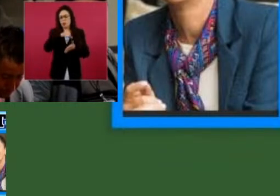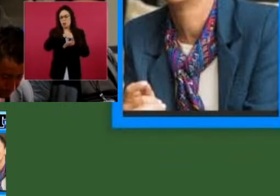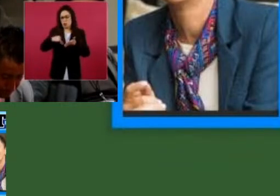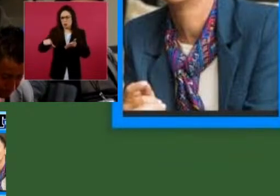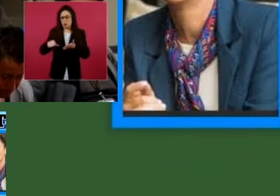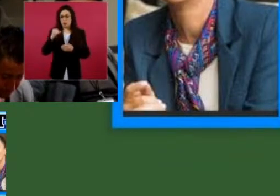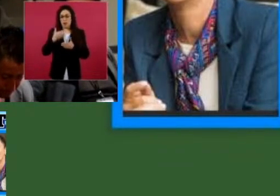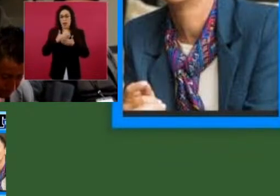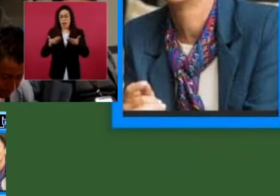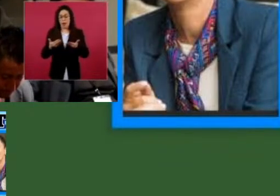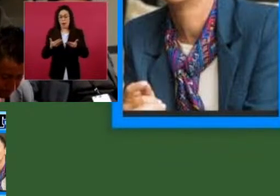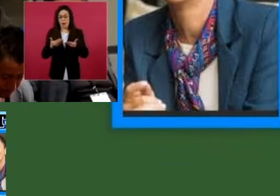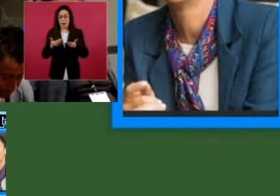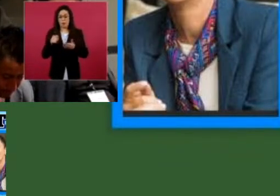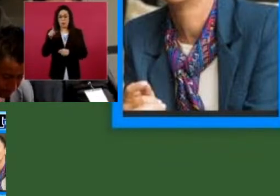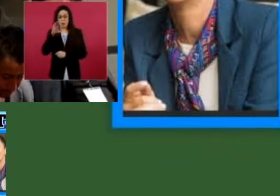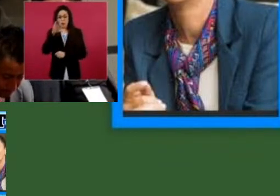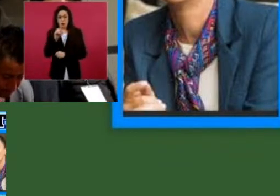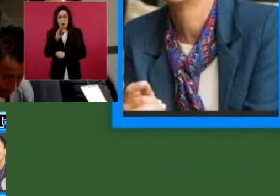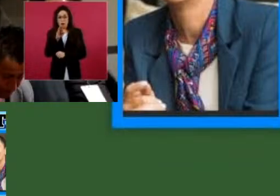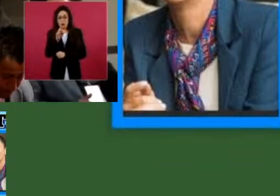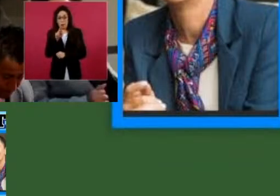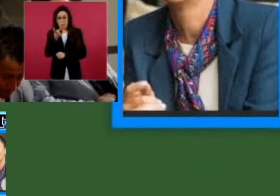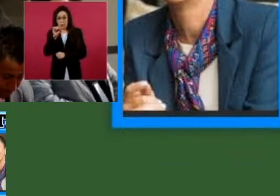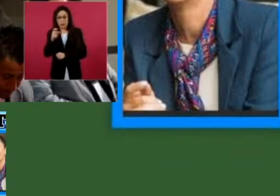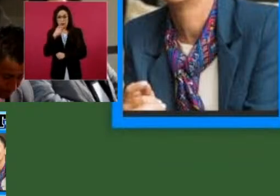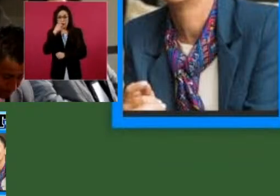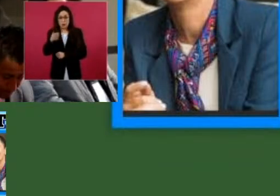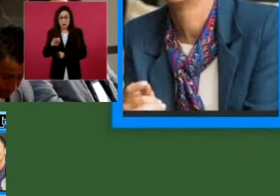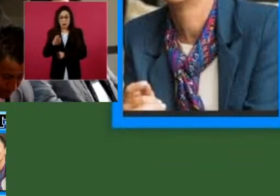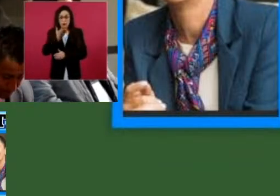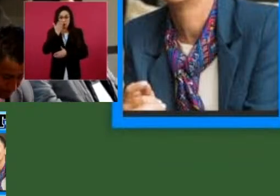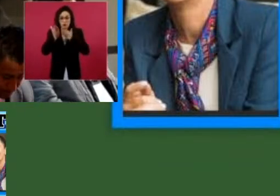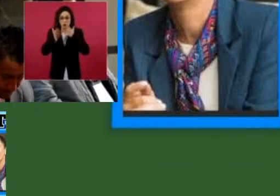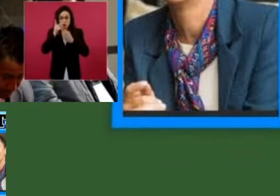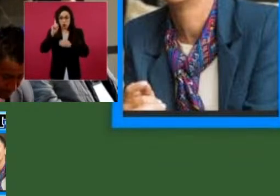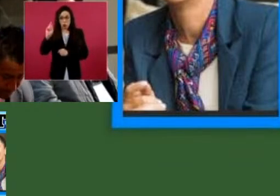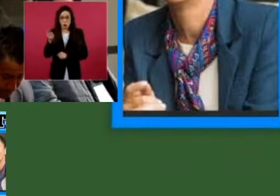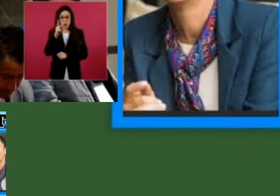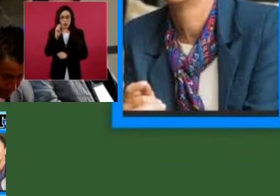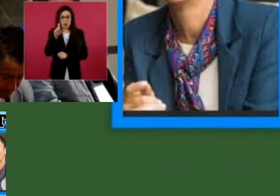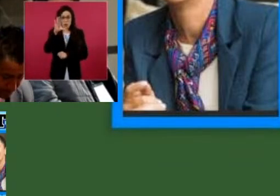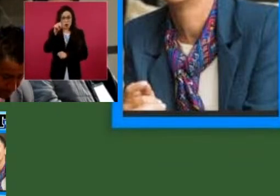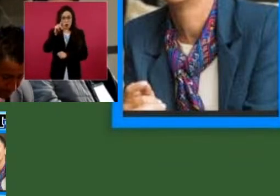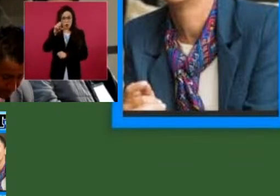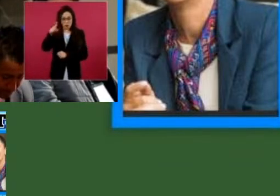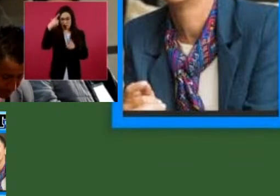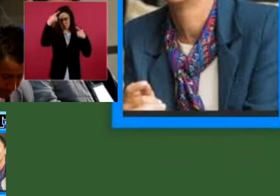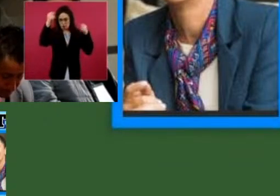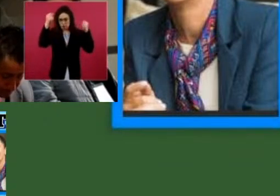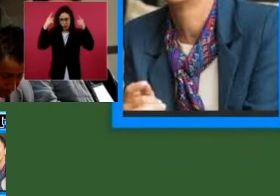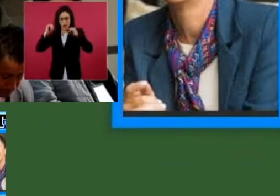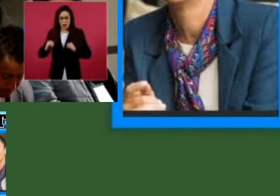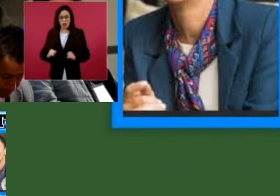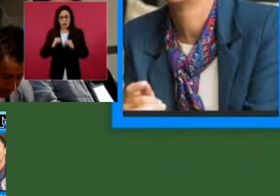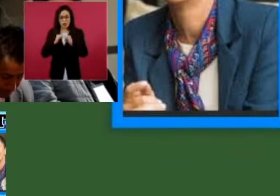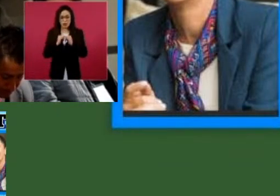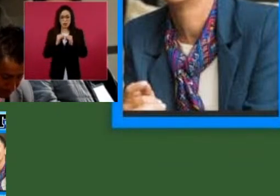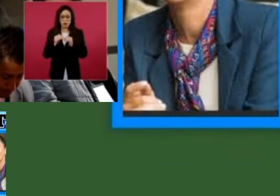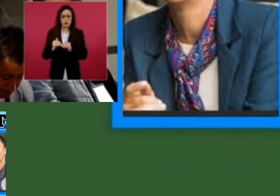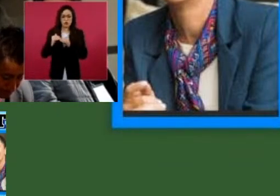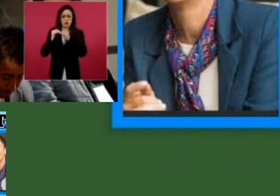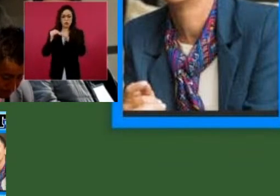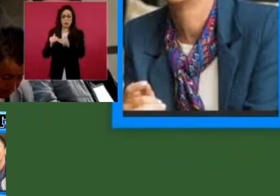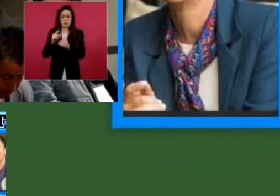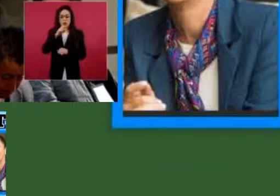dijo que los egresados de la Universidad del Conde y el Instituto de Estudios Superiores en Medicina representan un